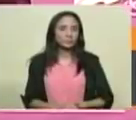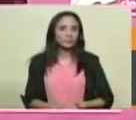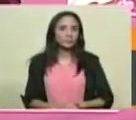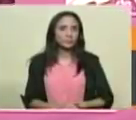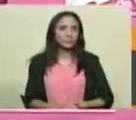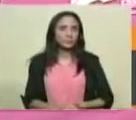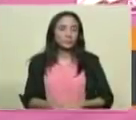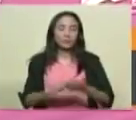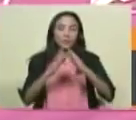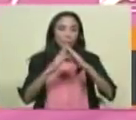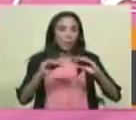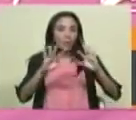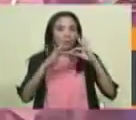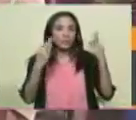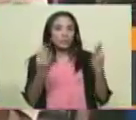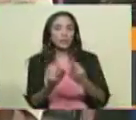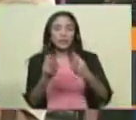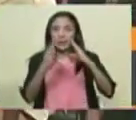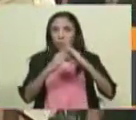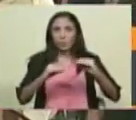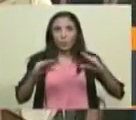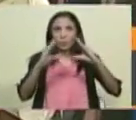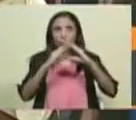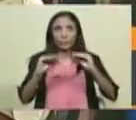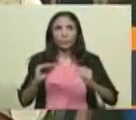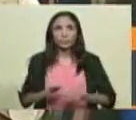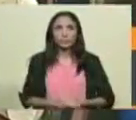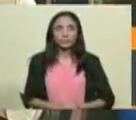A toda la familia.